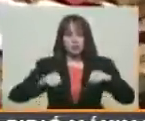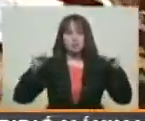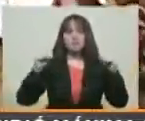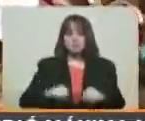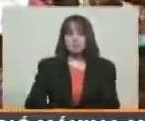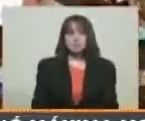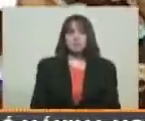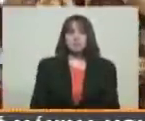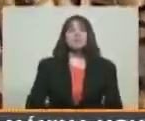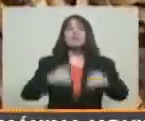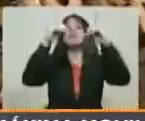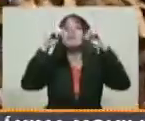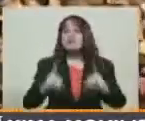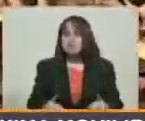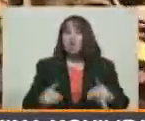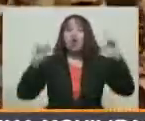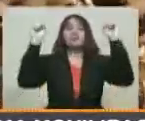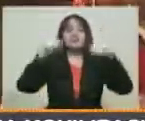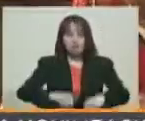¿Están decididos?